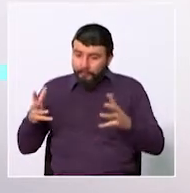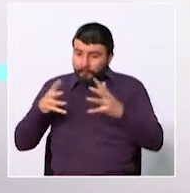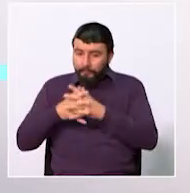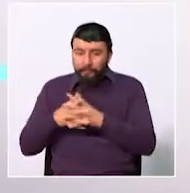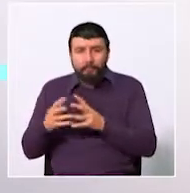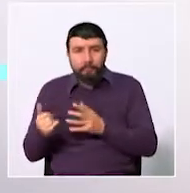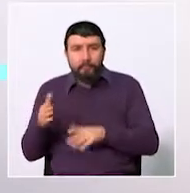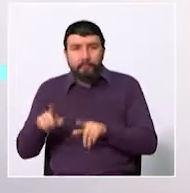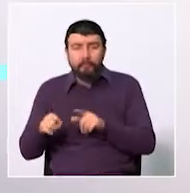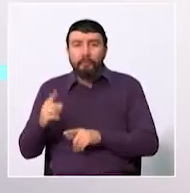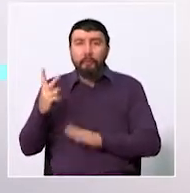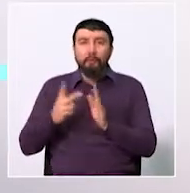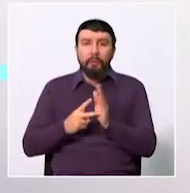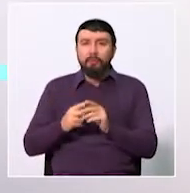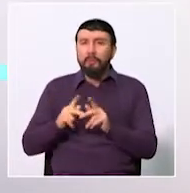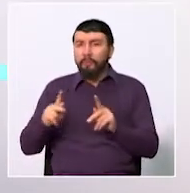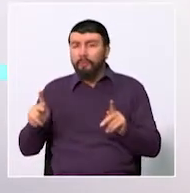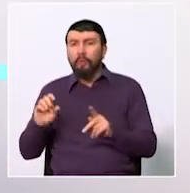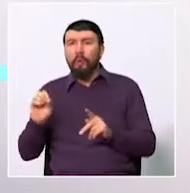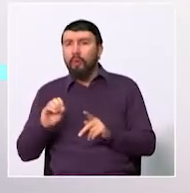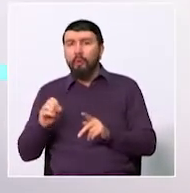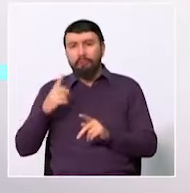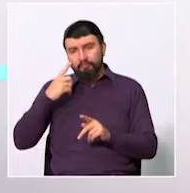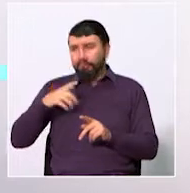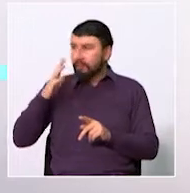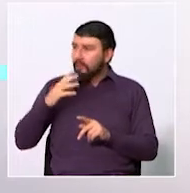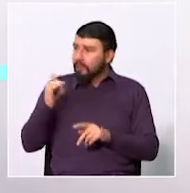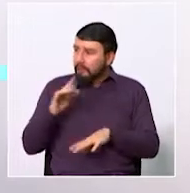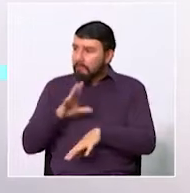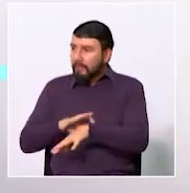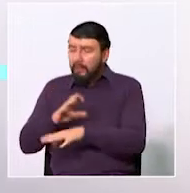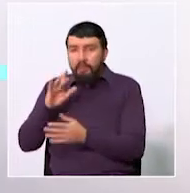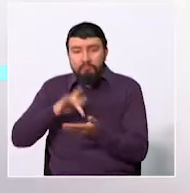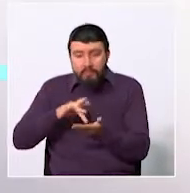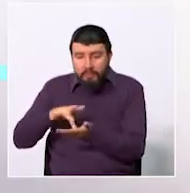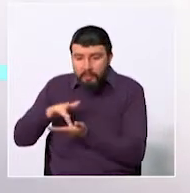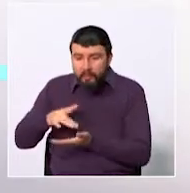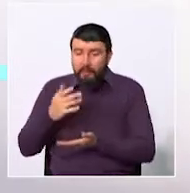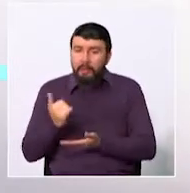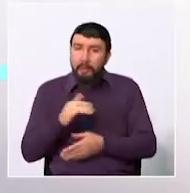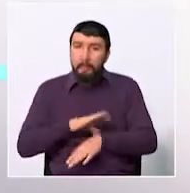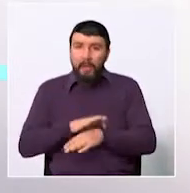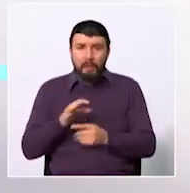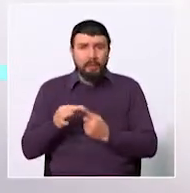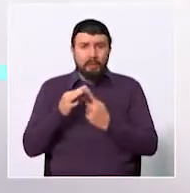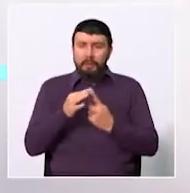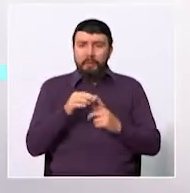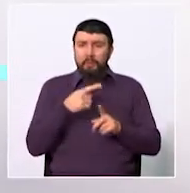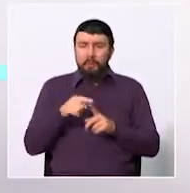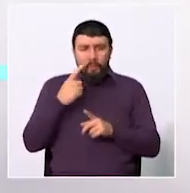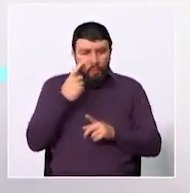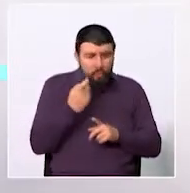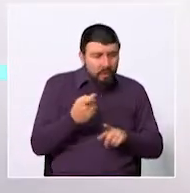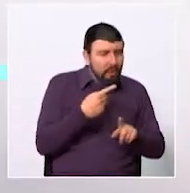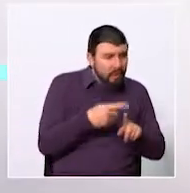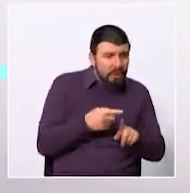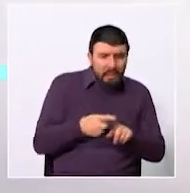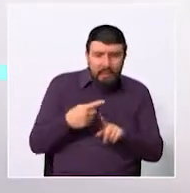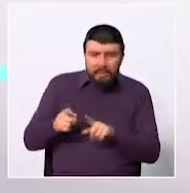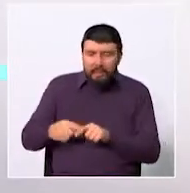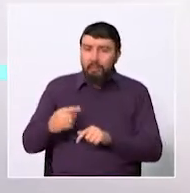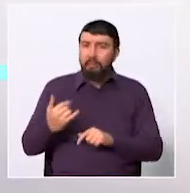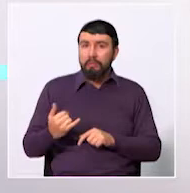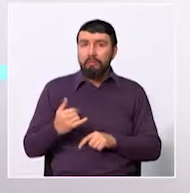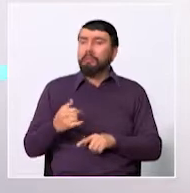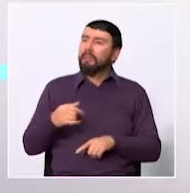veces somos 2000 y más médicos que estamos en todas las especialidades buscando cosas distintas porque es que es muy